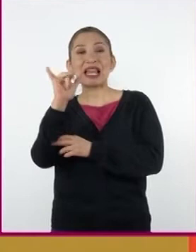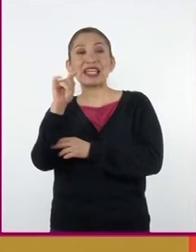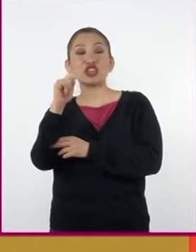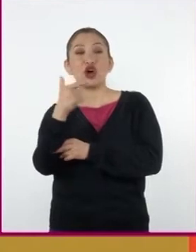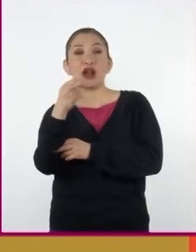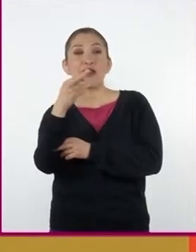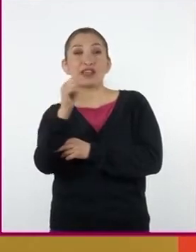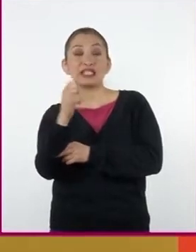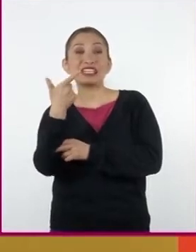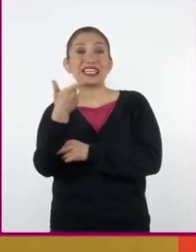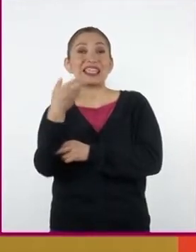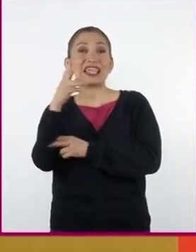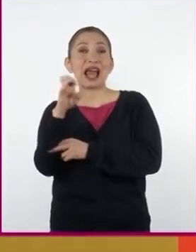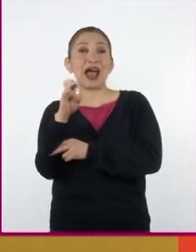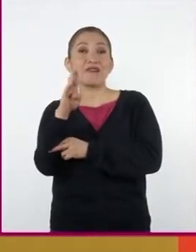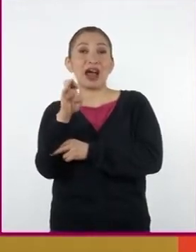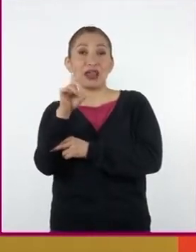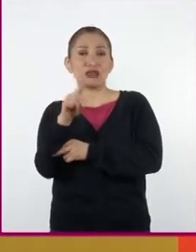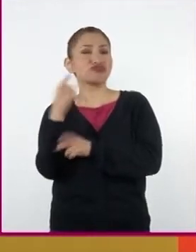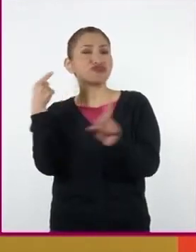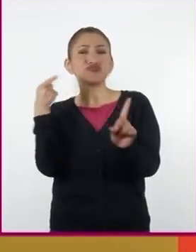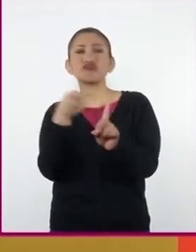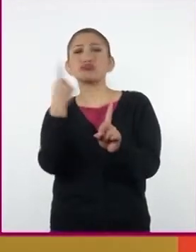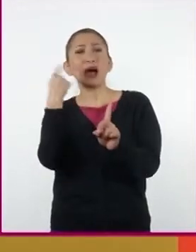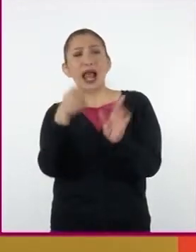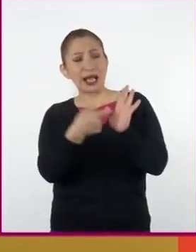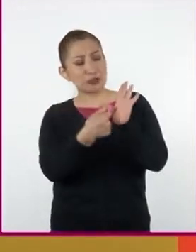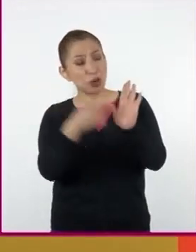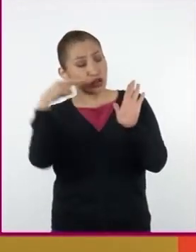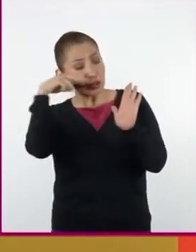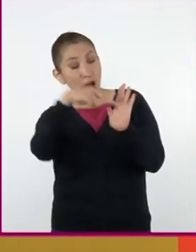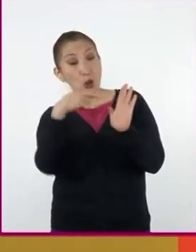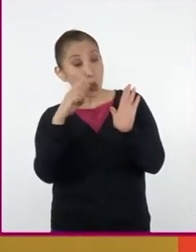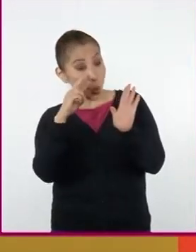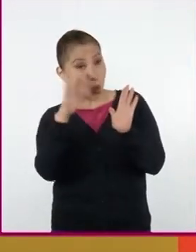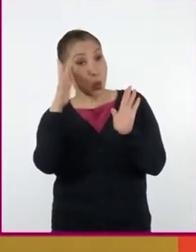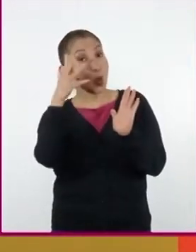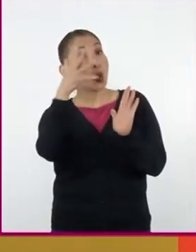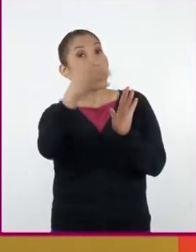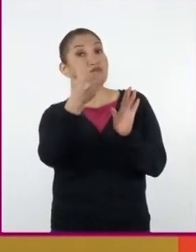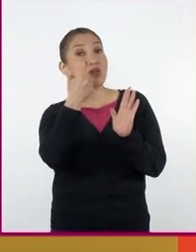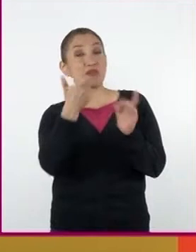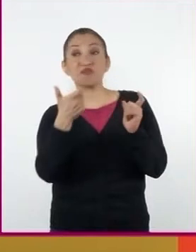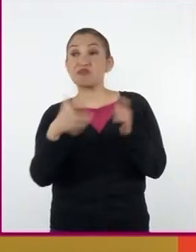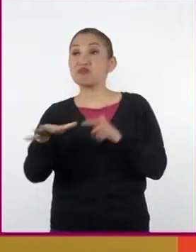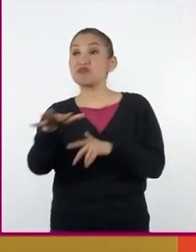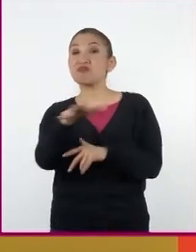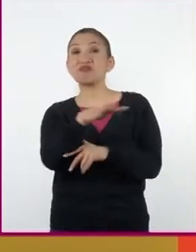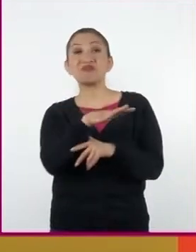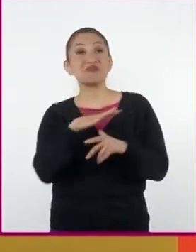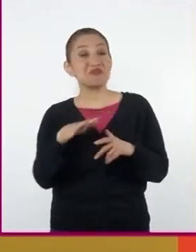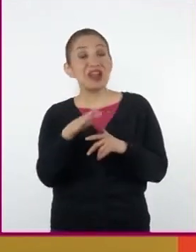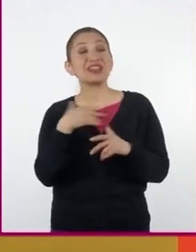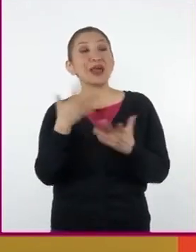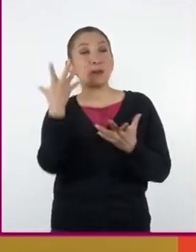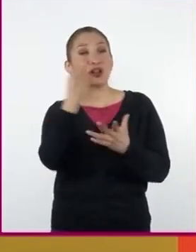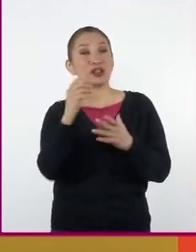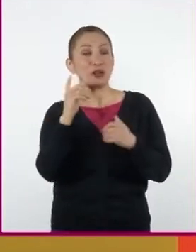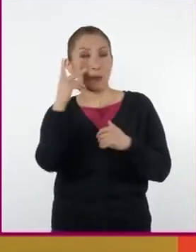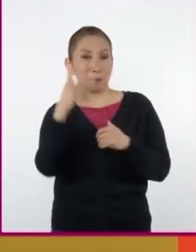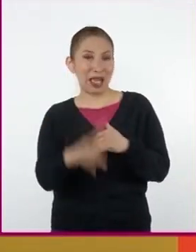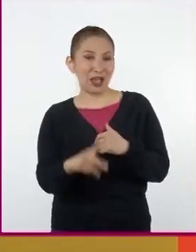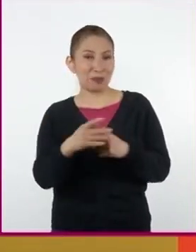y grabados. La finalidad era mostrar el potencial y la prosperidad económica de nuestro bello